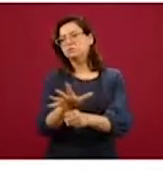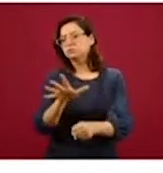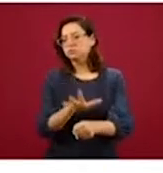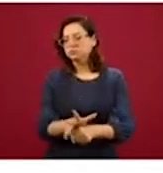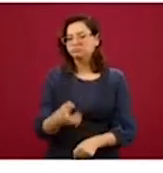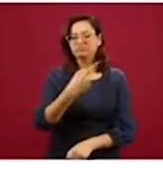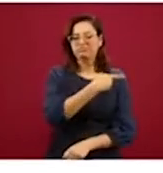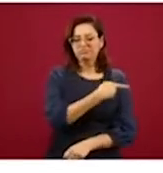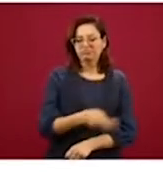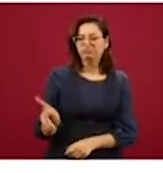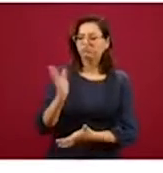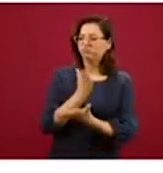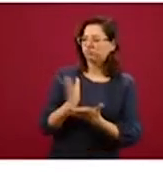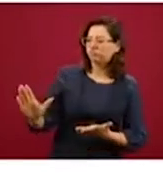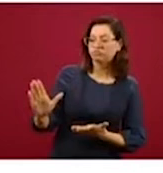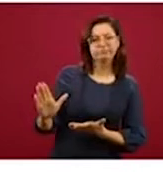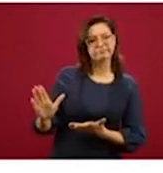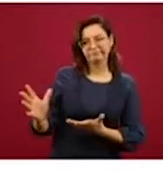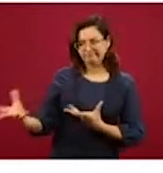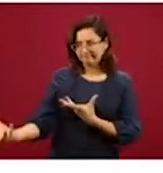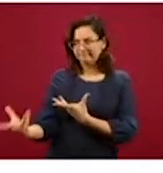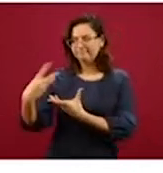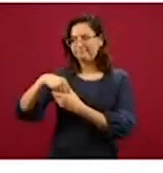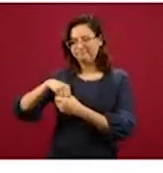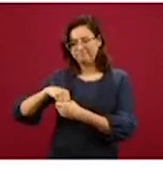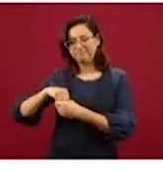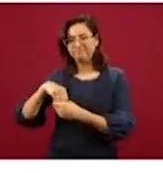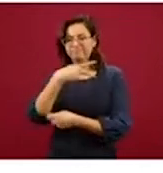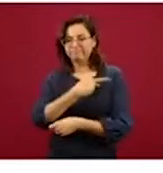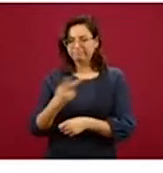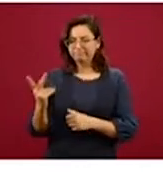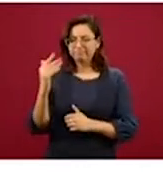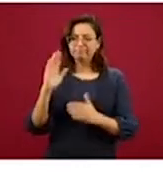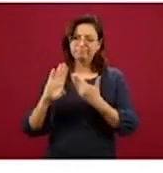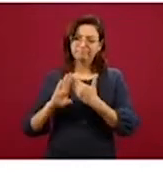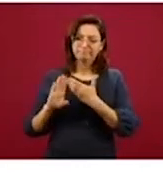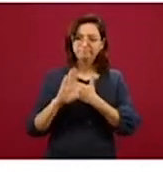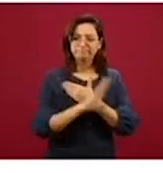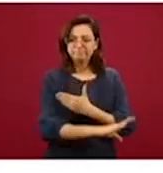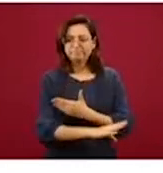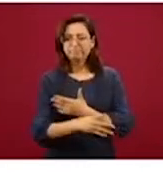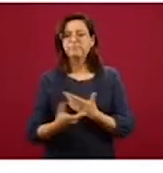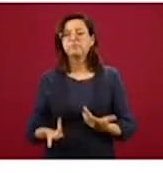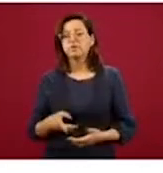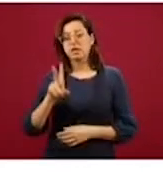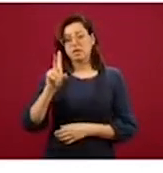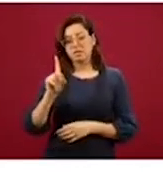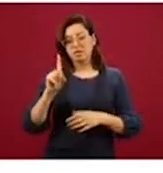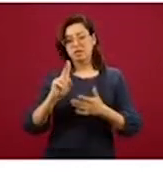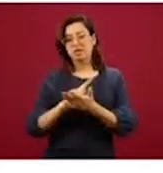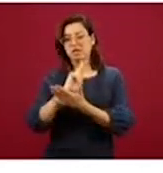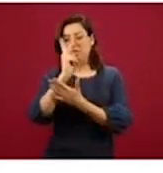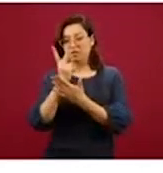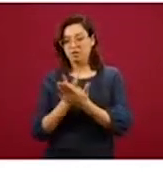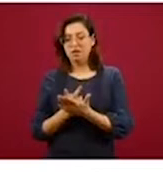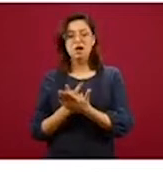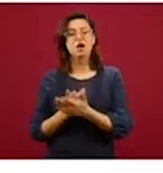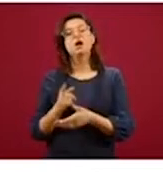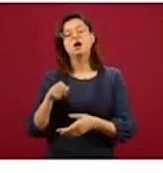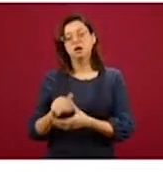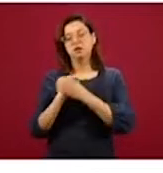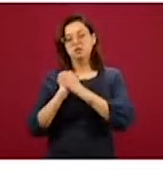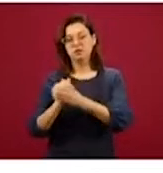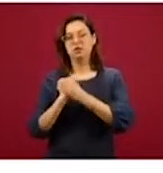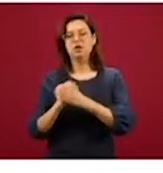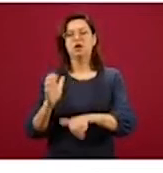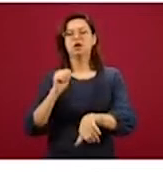de marginación en todo el país. Entonces, nos sumamos precisamente a estos 30 programas. Somos el programa 28, si ustedes